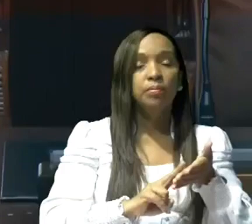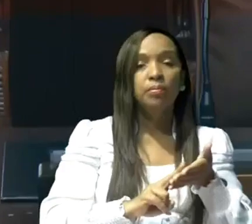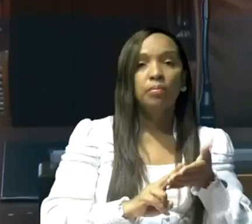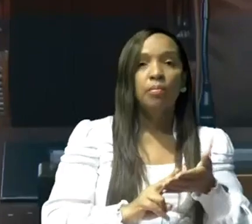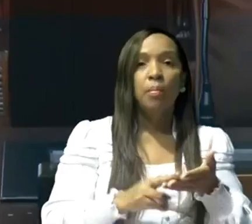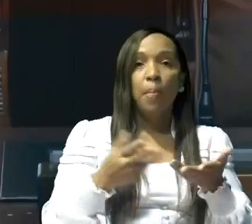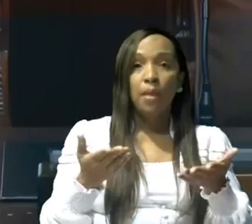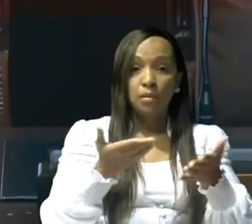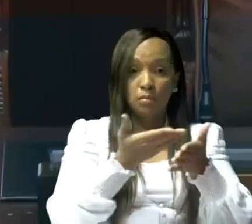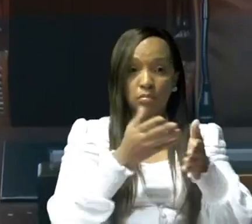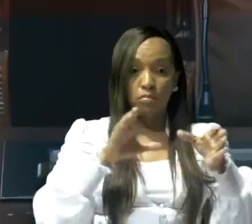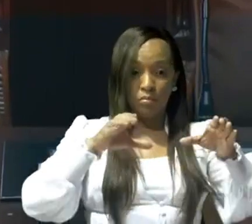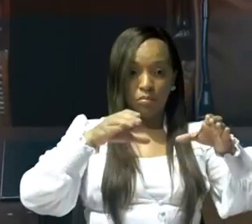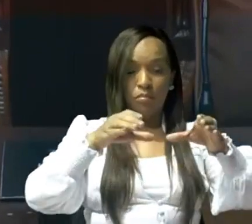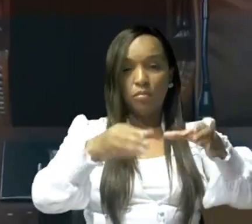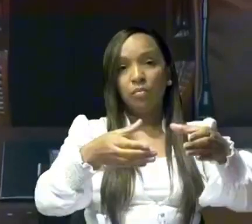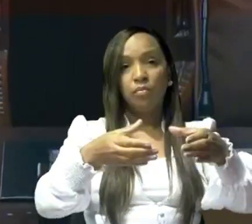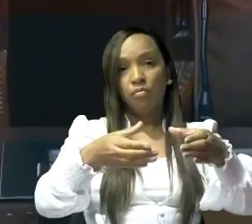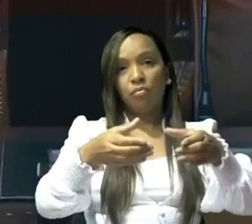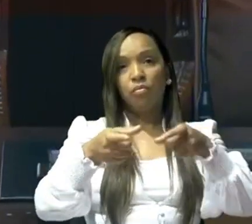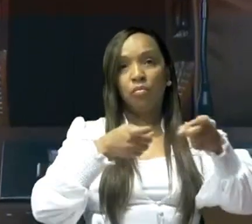de acuerdo, vote no.